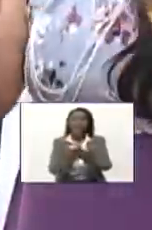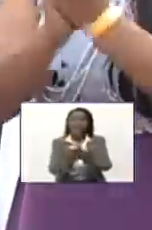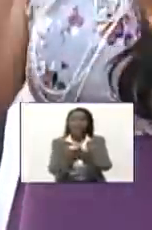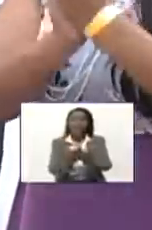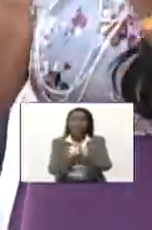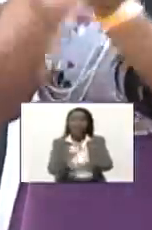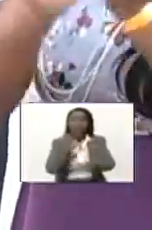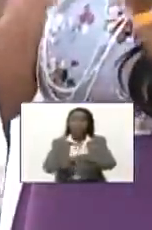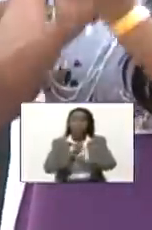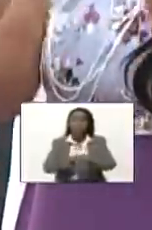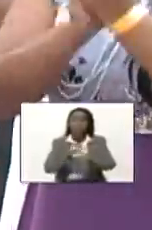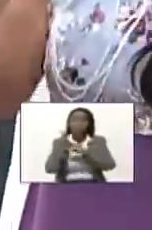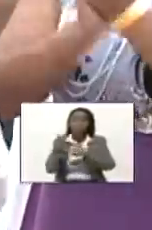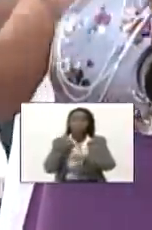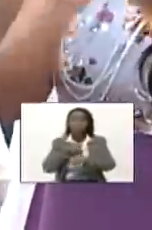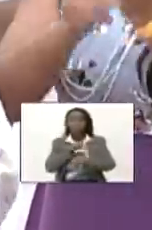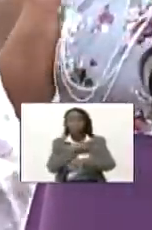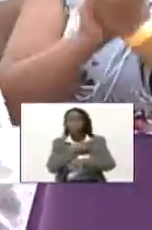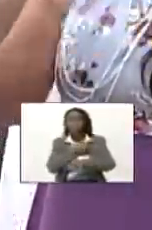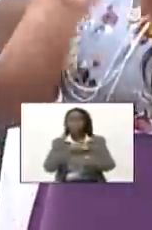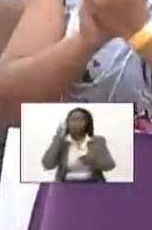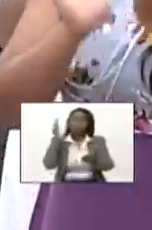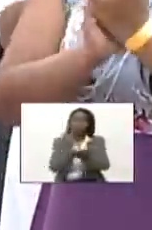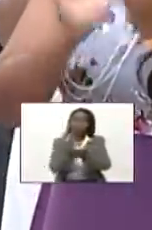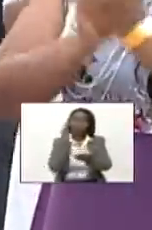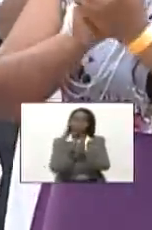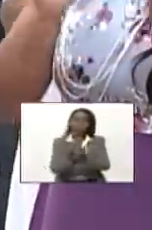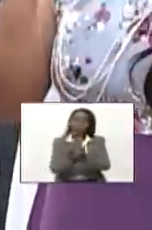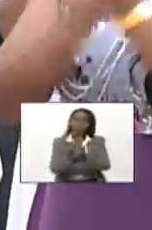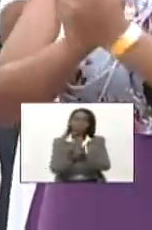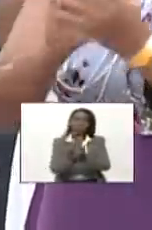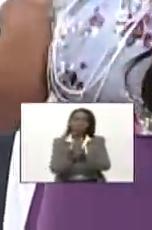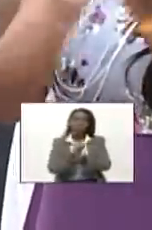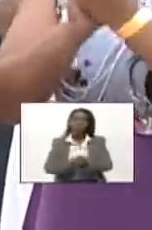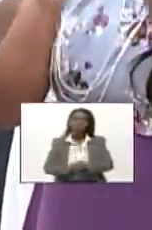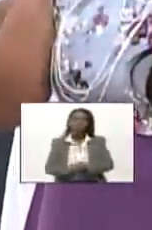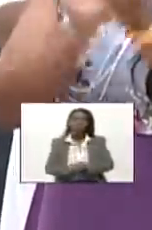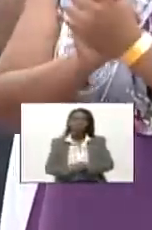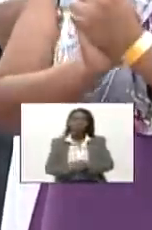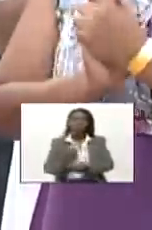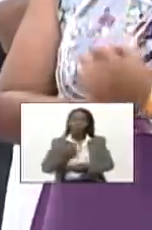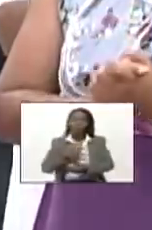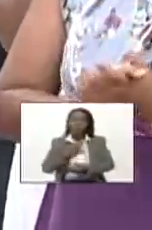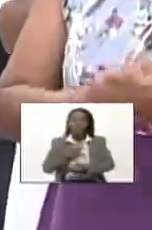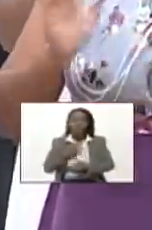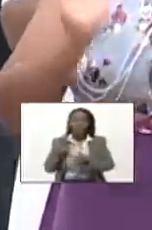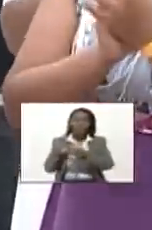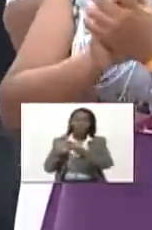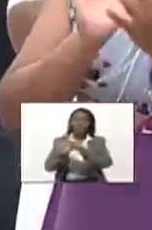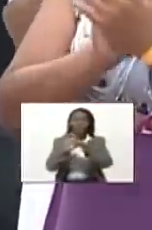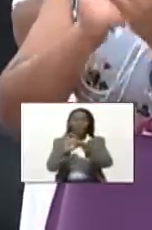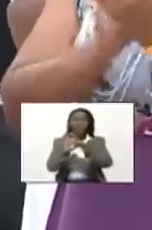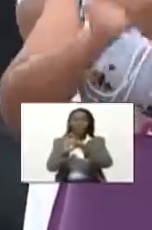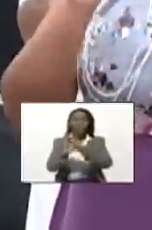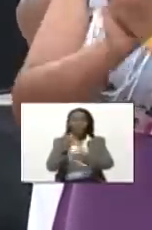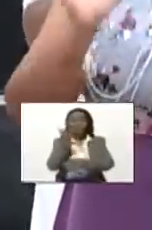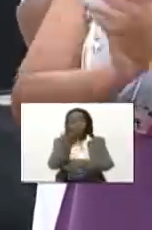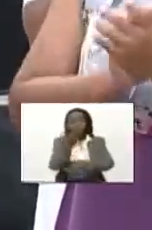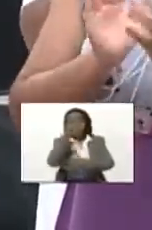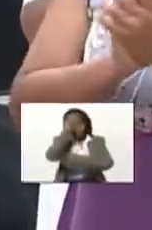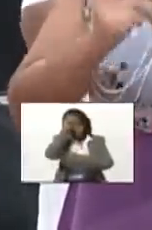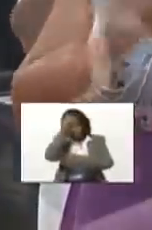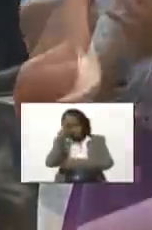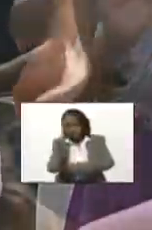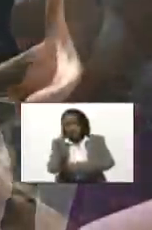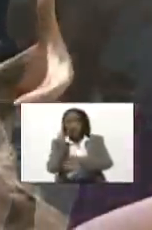Y por eso nosotros siempre, inexorablemente, nos sentimos unidos a usted.